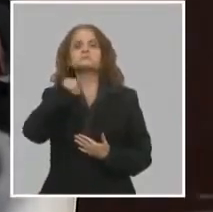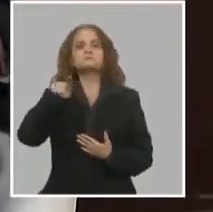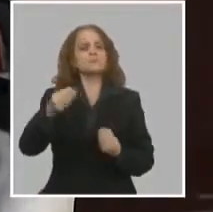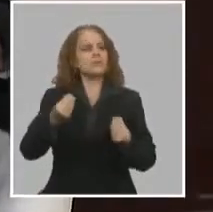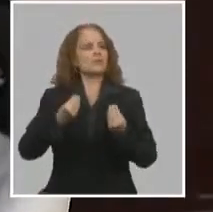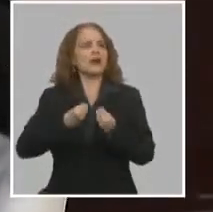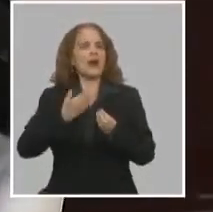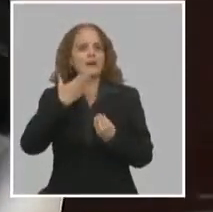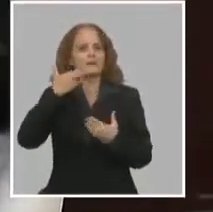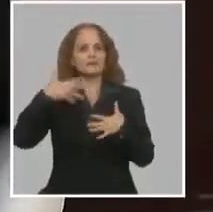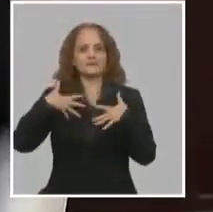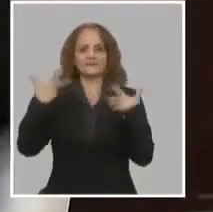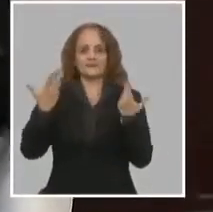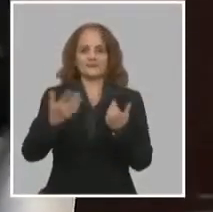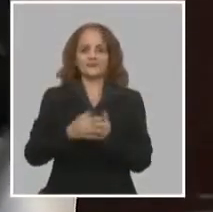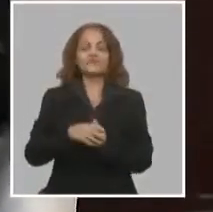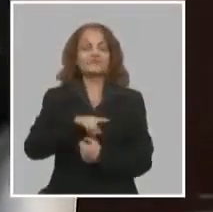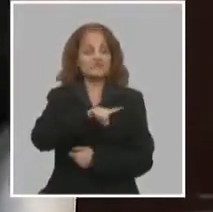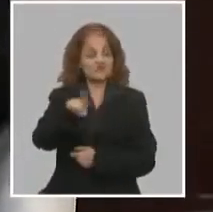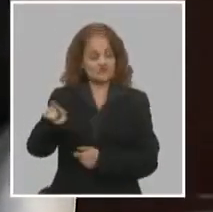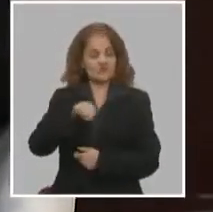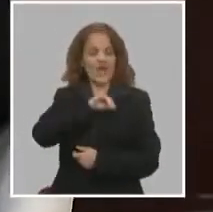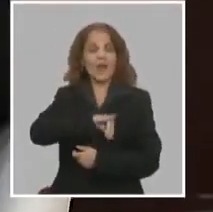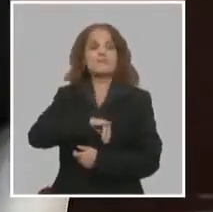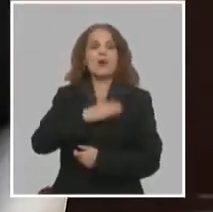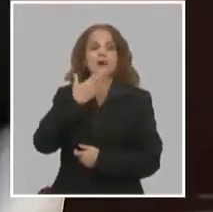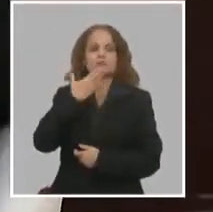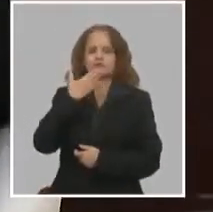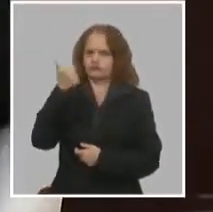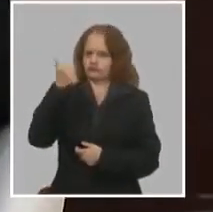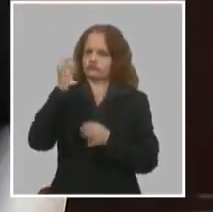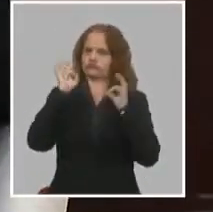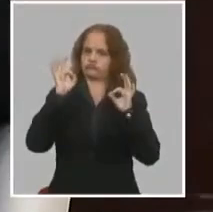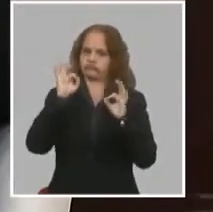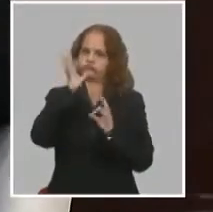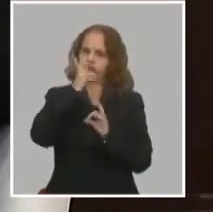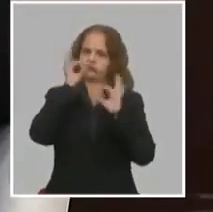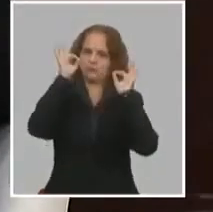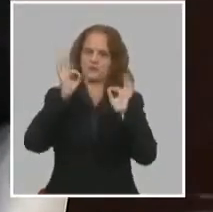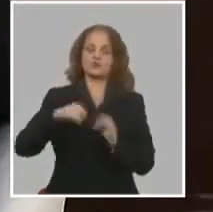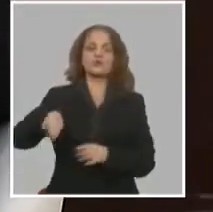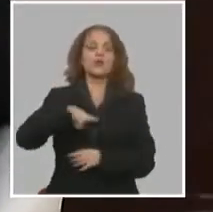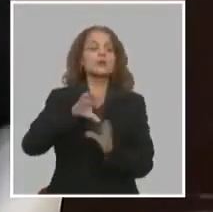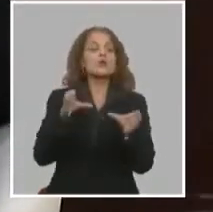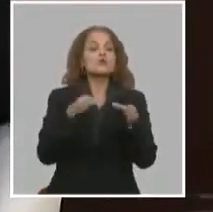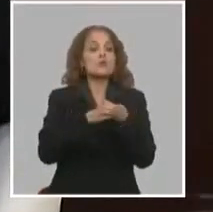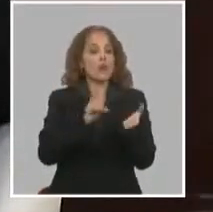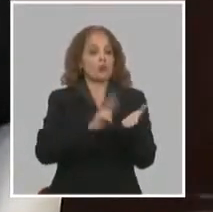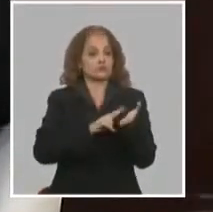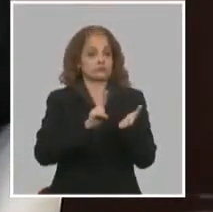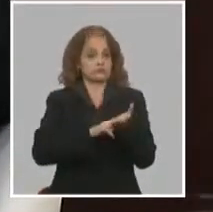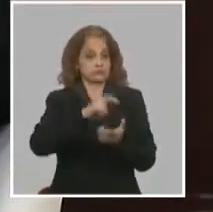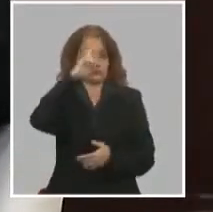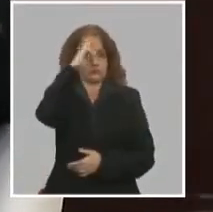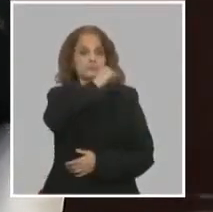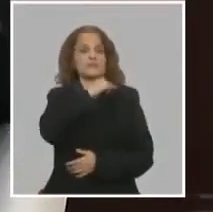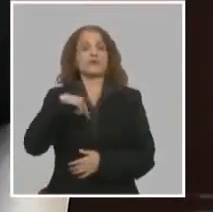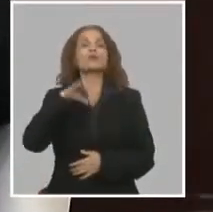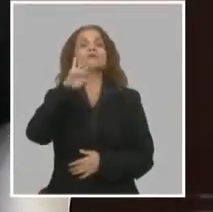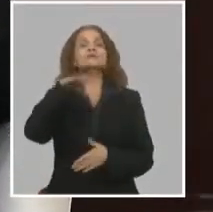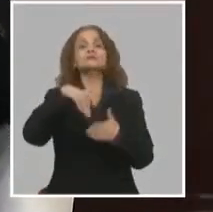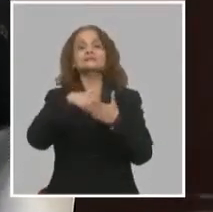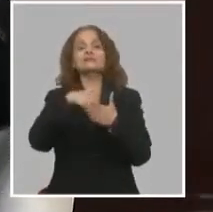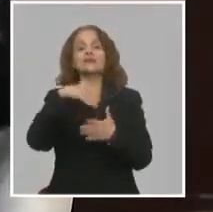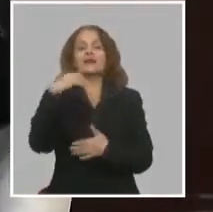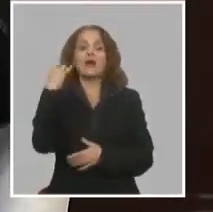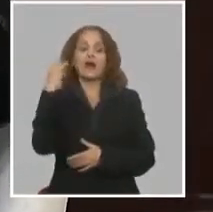hermosas. Almas altas y hermosas como las que han sido parte de este contingente en sus 15 años de vida. Que